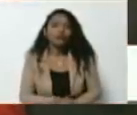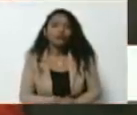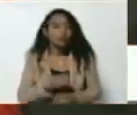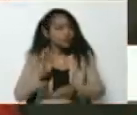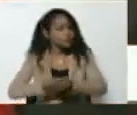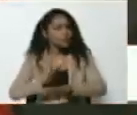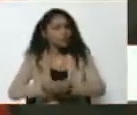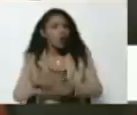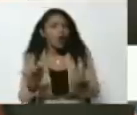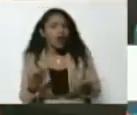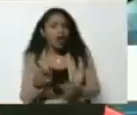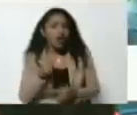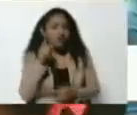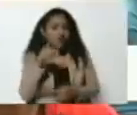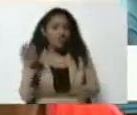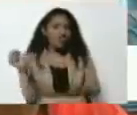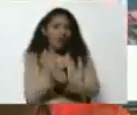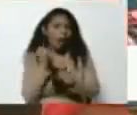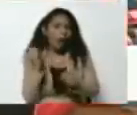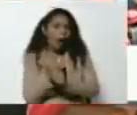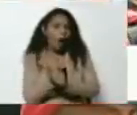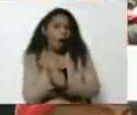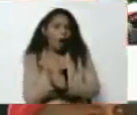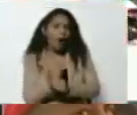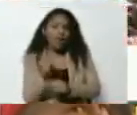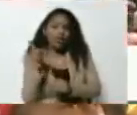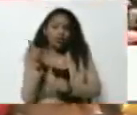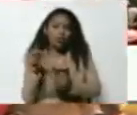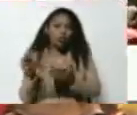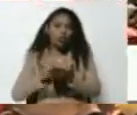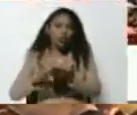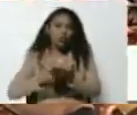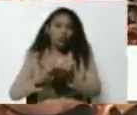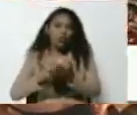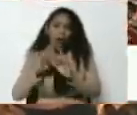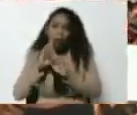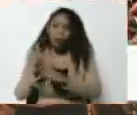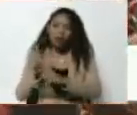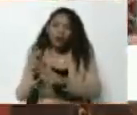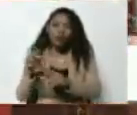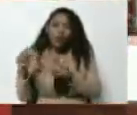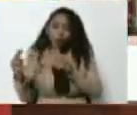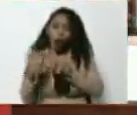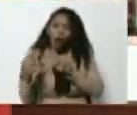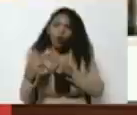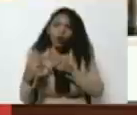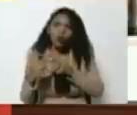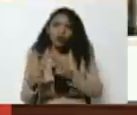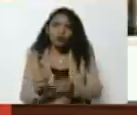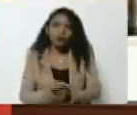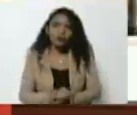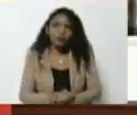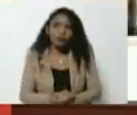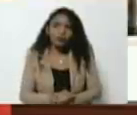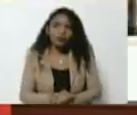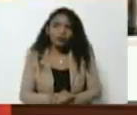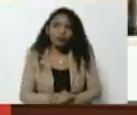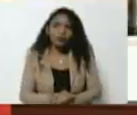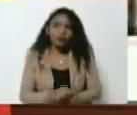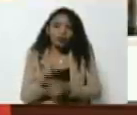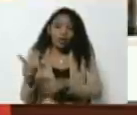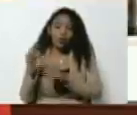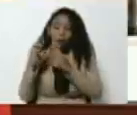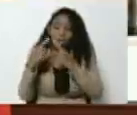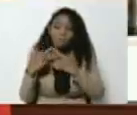Porque por sus obras y sus resultados os conoceréis. Y ellos